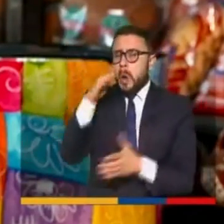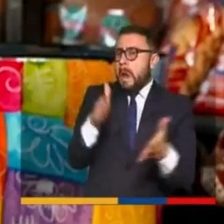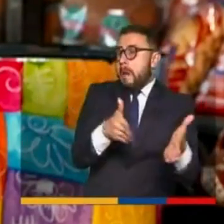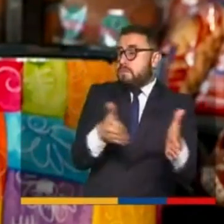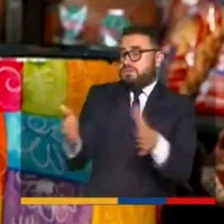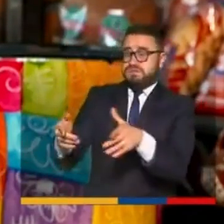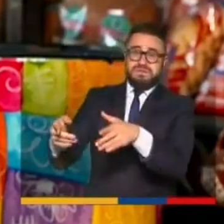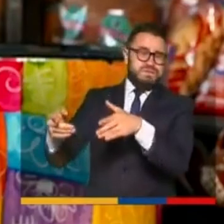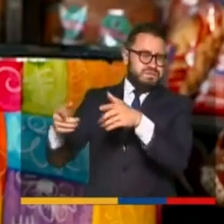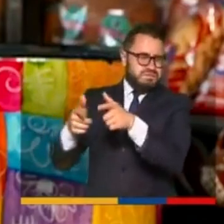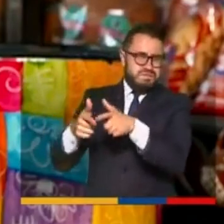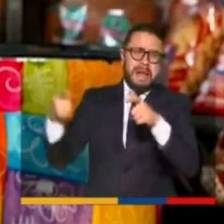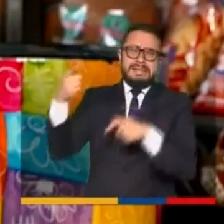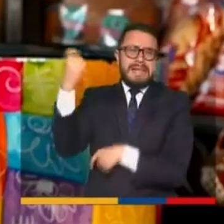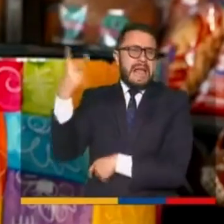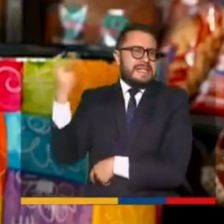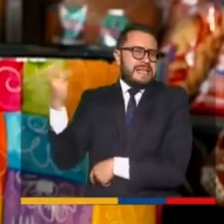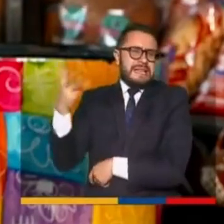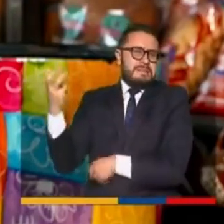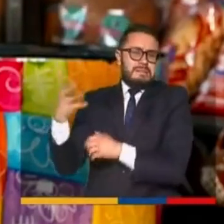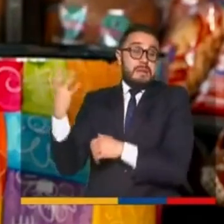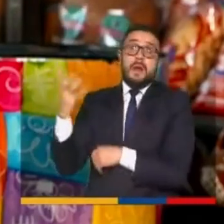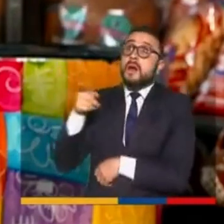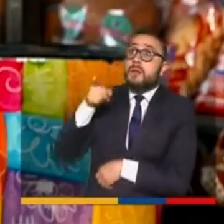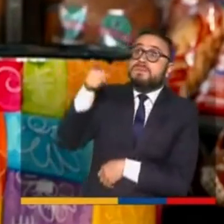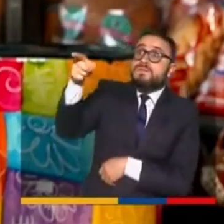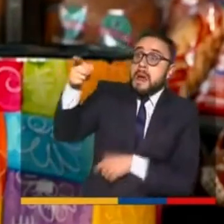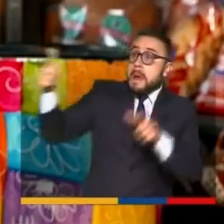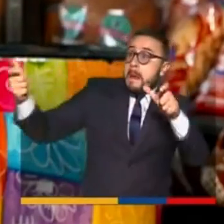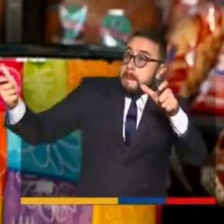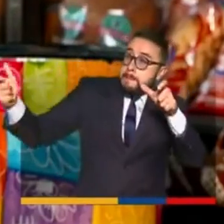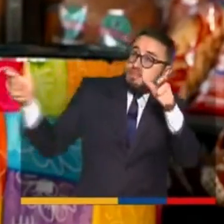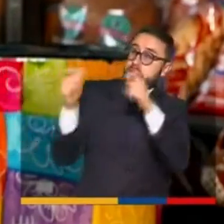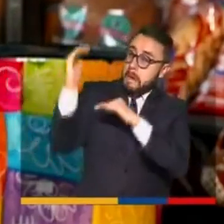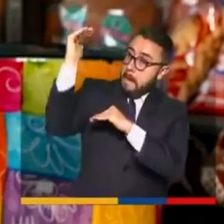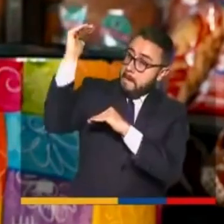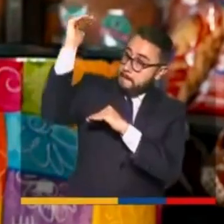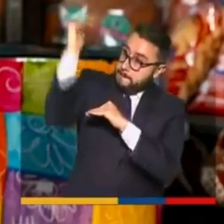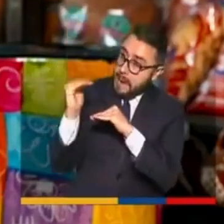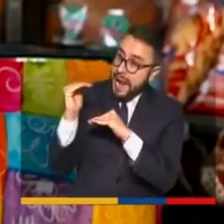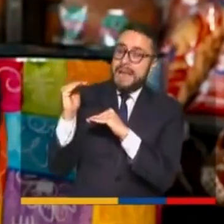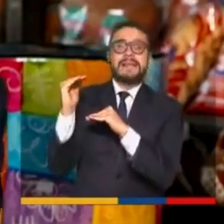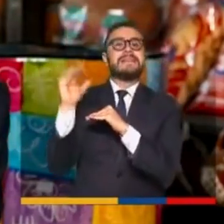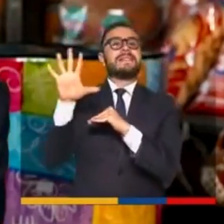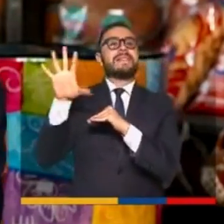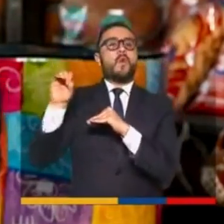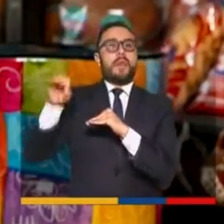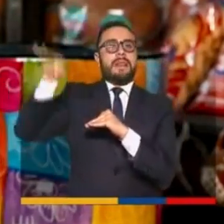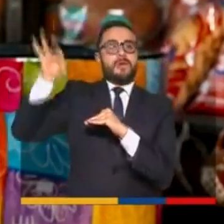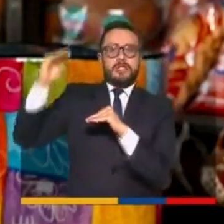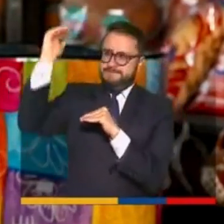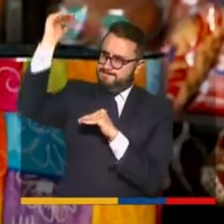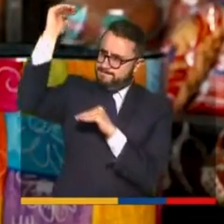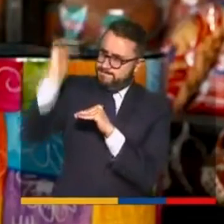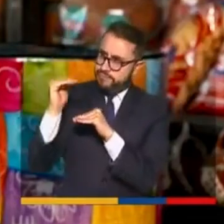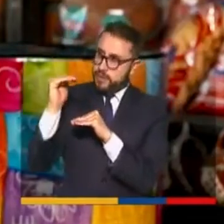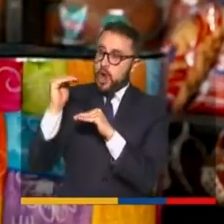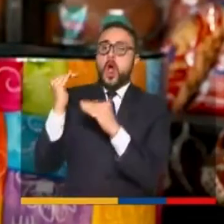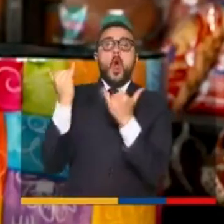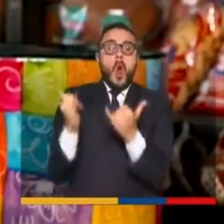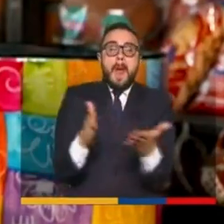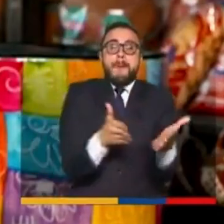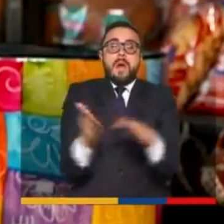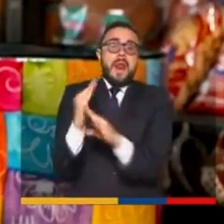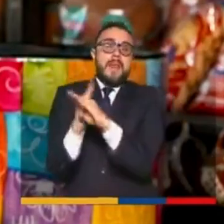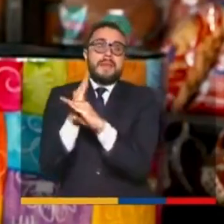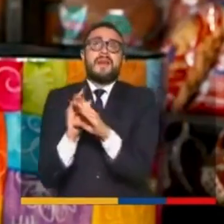niños, hemos reducido la mortalidad por desnutrición a más del 50%. Hoy mueren la